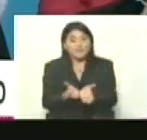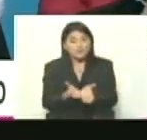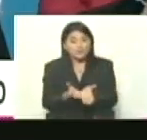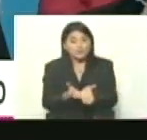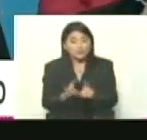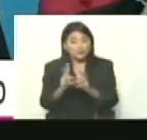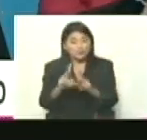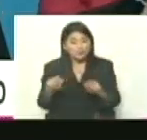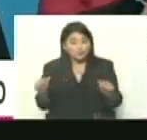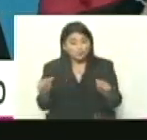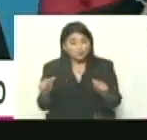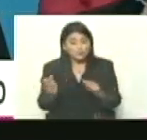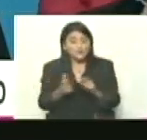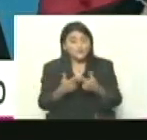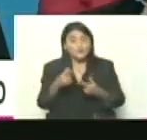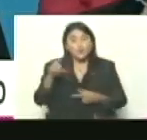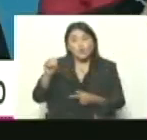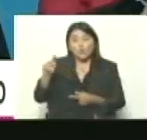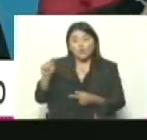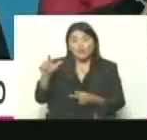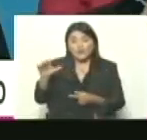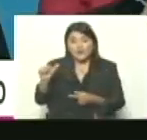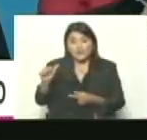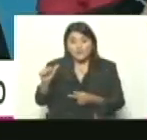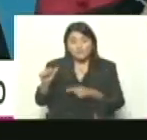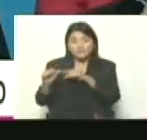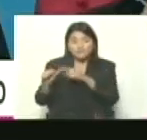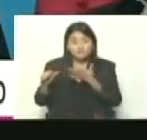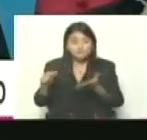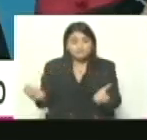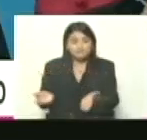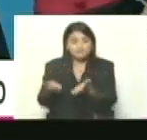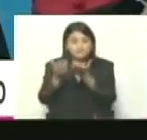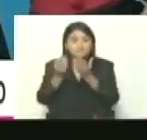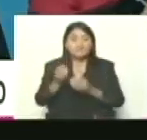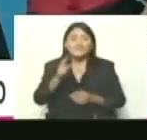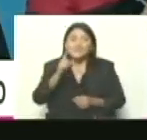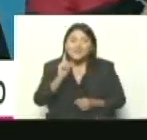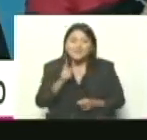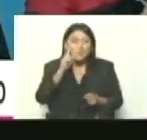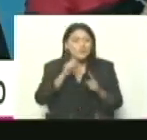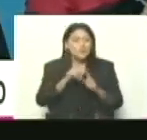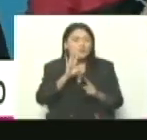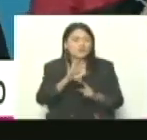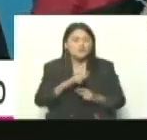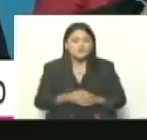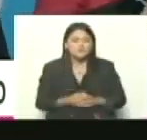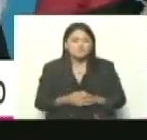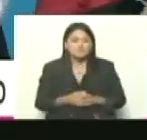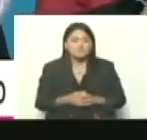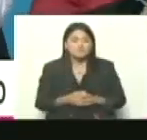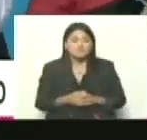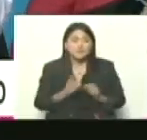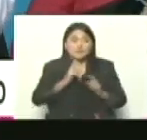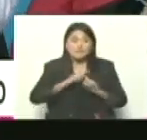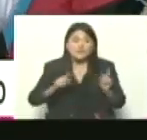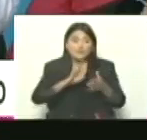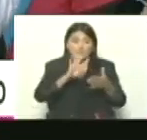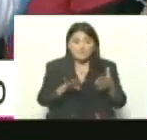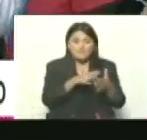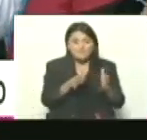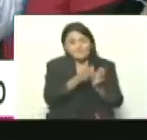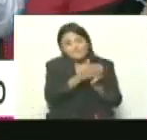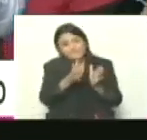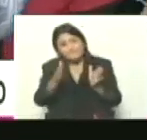revitalizar la OTCA, seguir el camino de la unión de los pueblos, de la soberanía de los pueblos, con un plan concreto para salvar